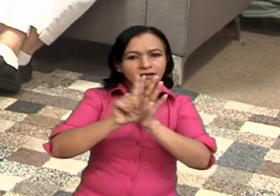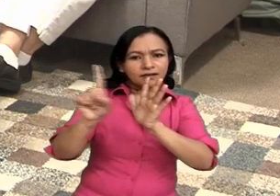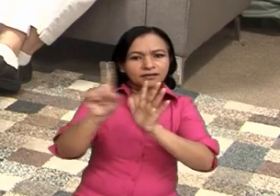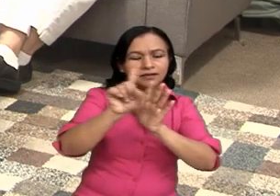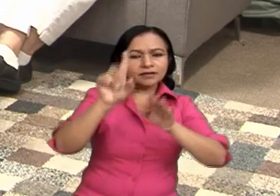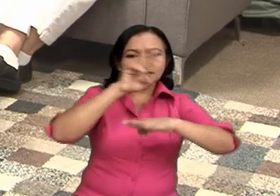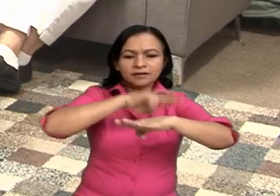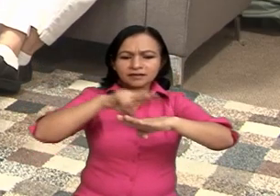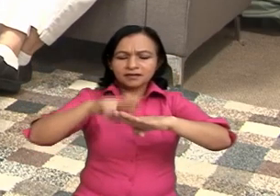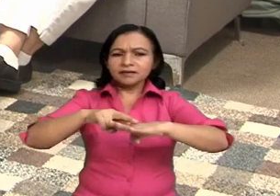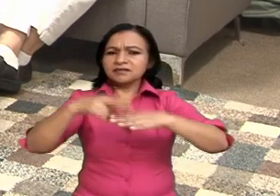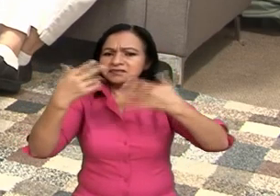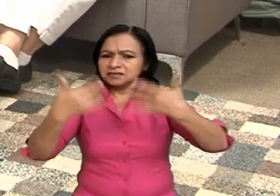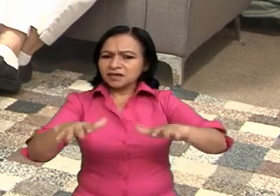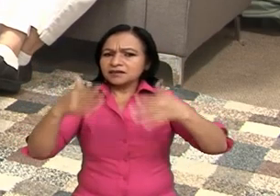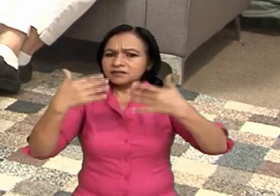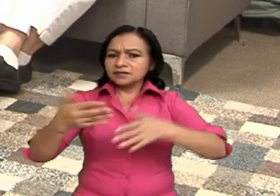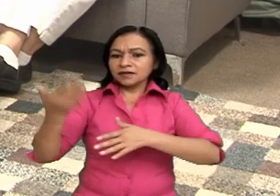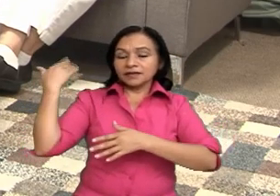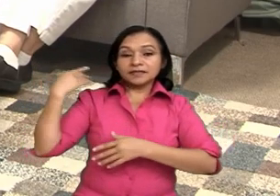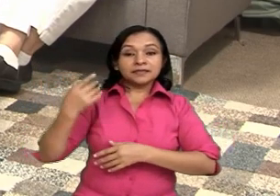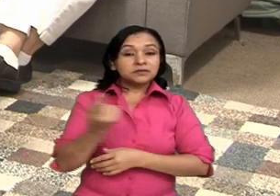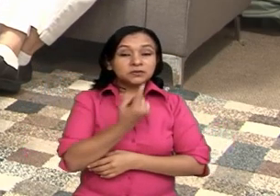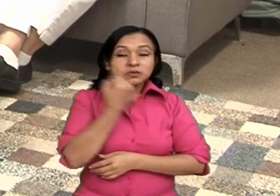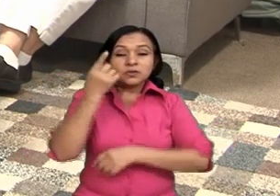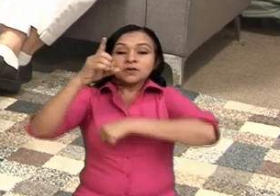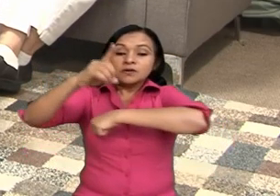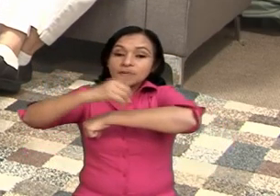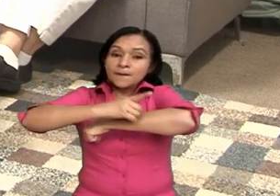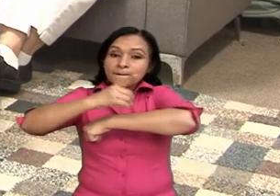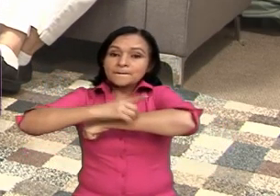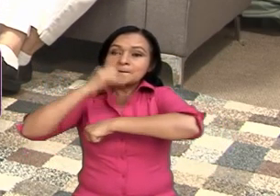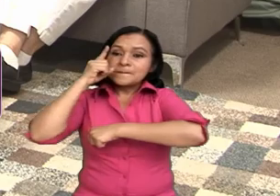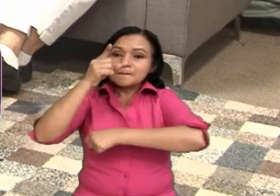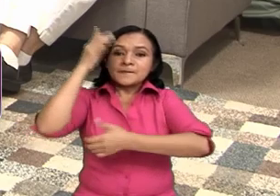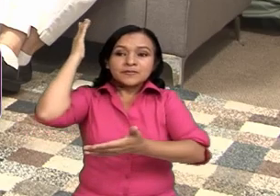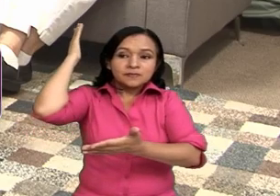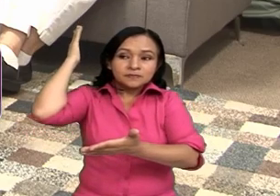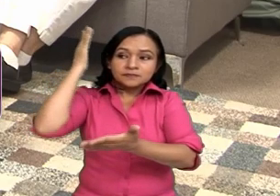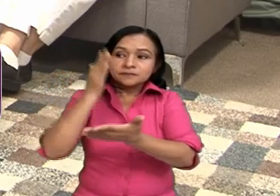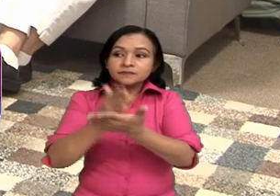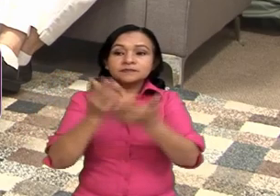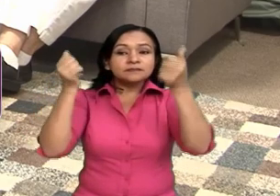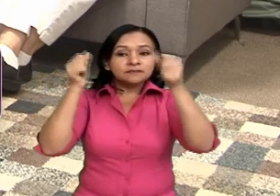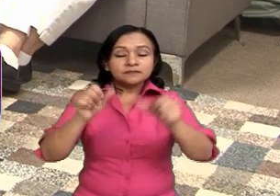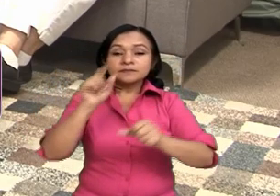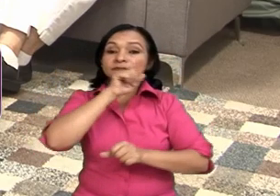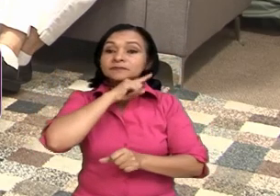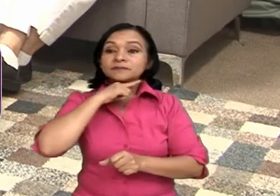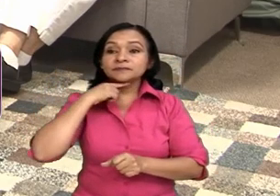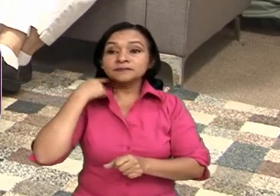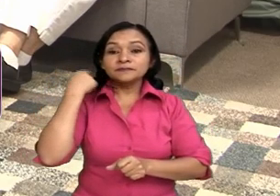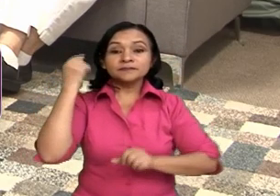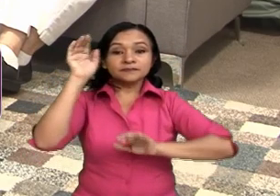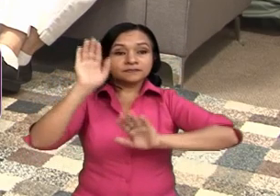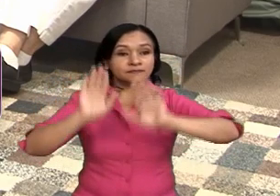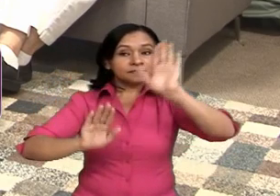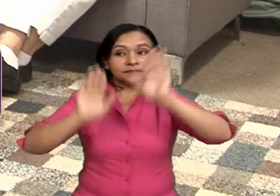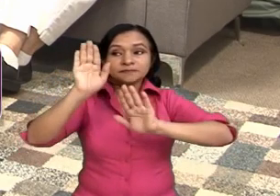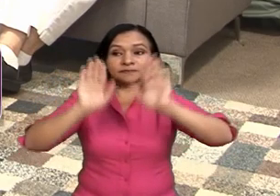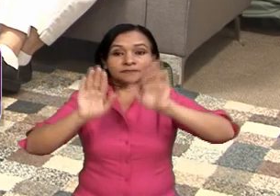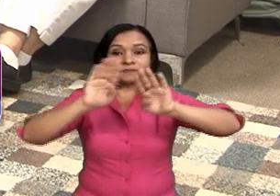habido, leyes han habido, pero es el comandante el que viene a instalar una verdadera participación de mujeres en